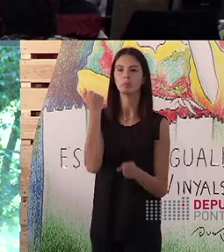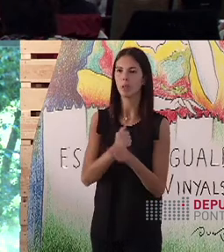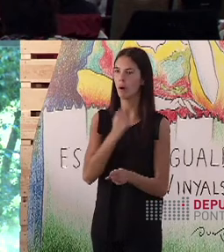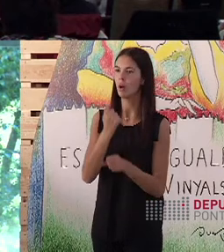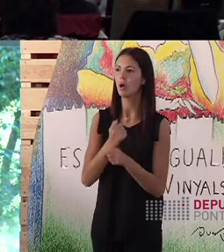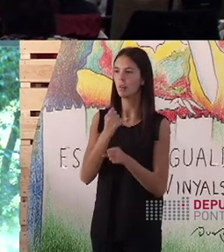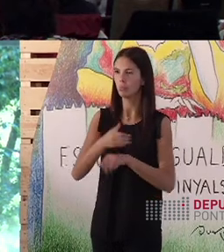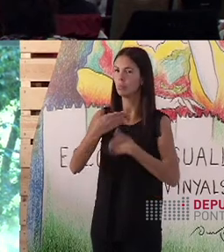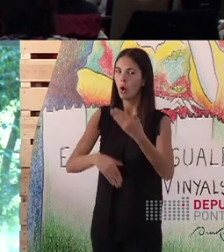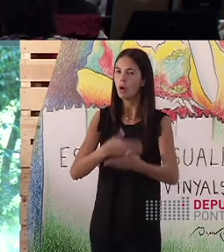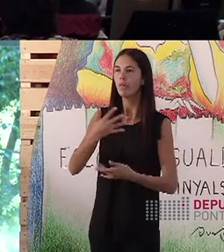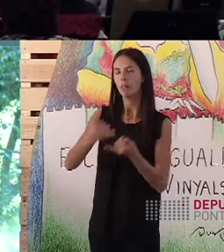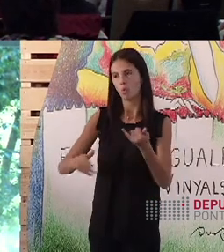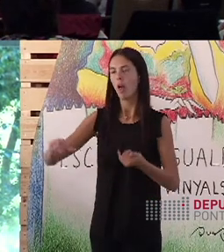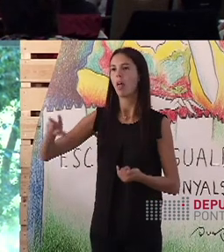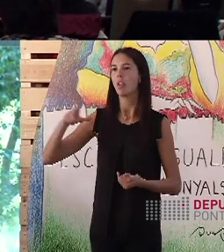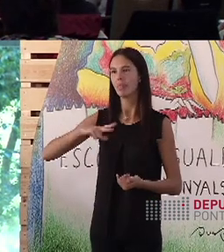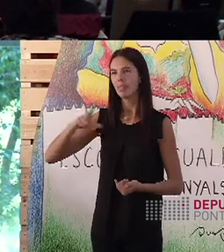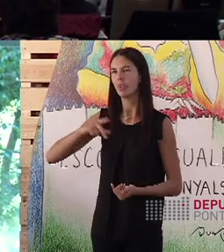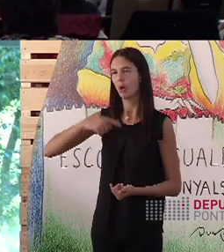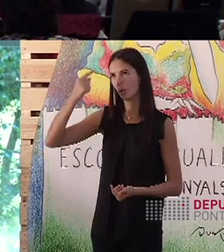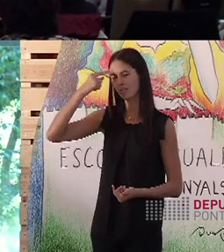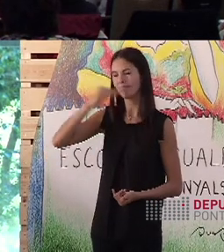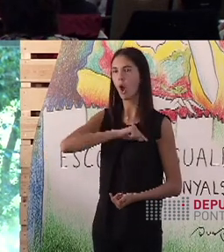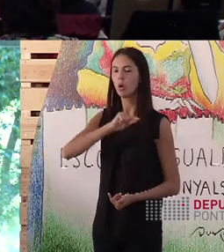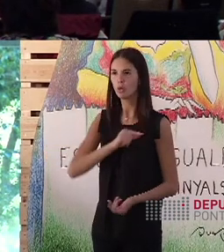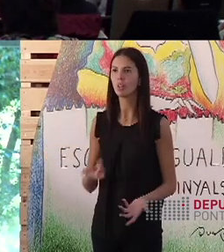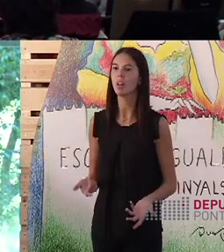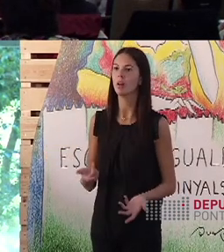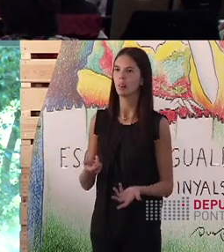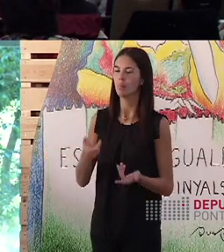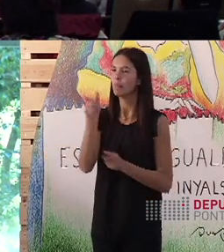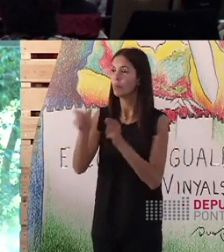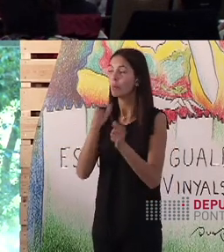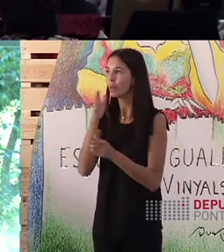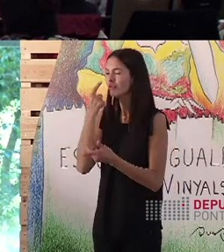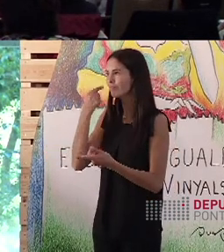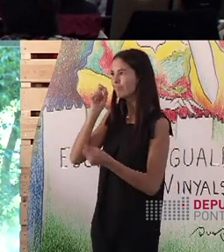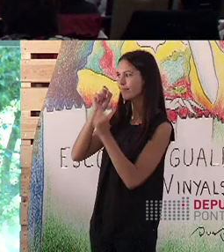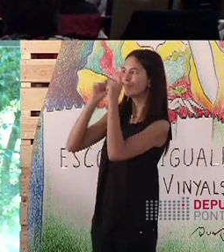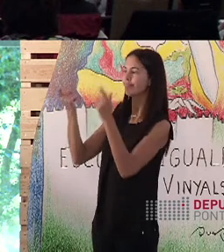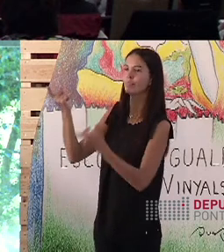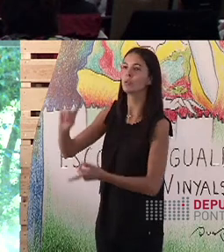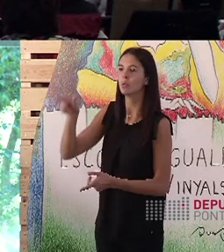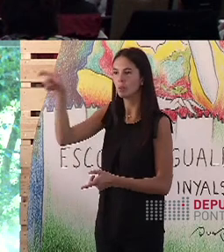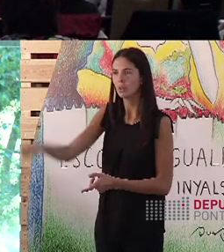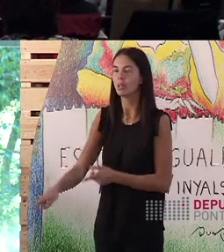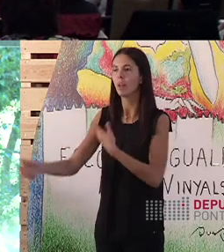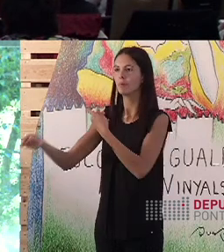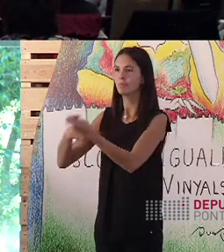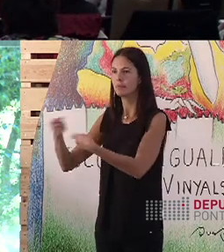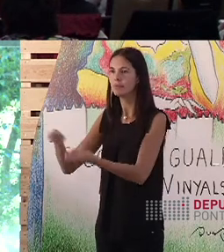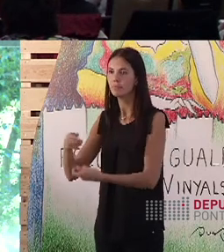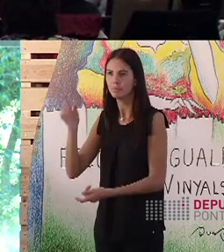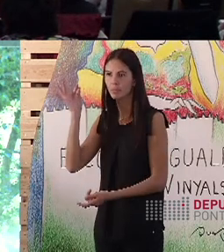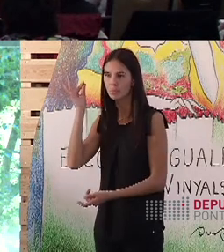débeda, unha deuda moral, non? Con todas as víctimas, precisamente por non terles reconocido o